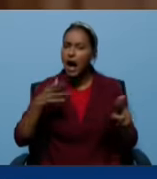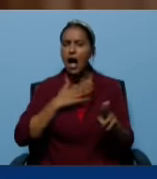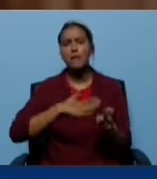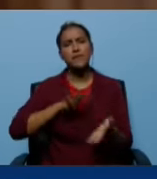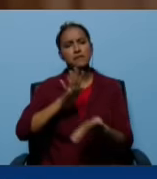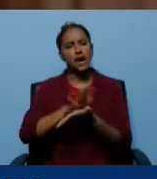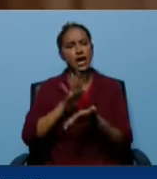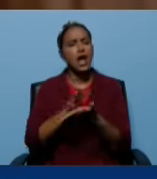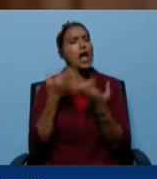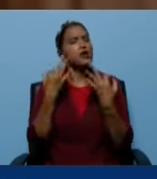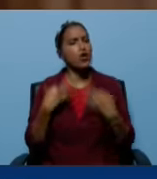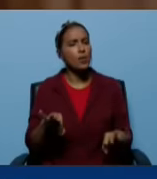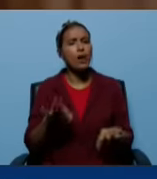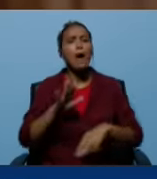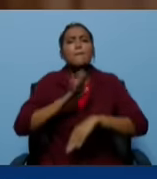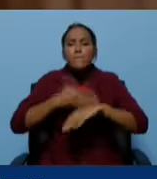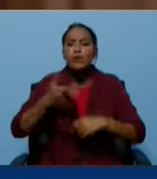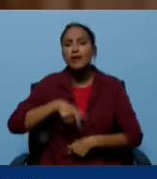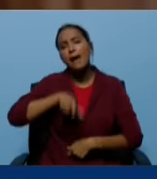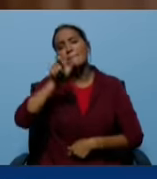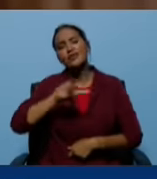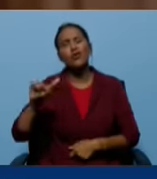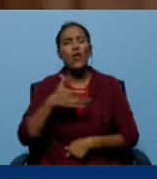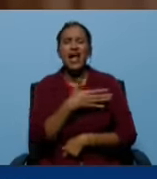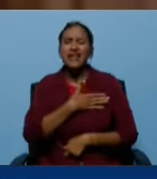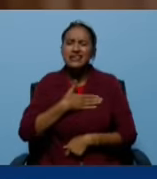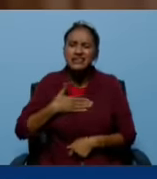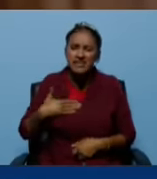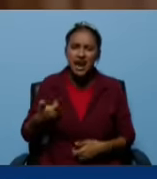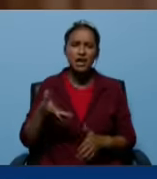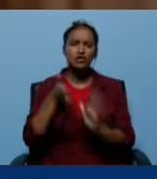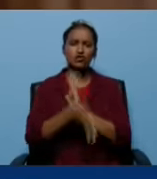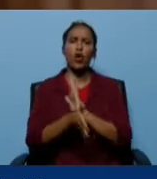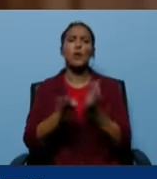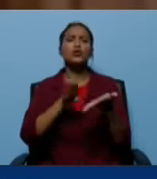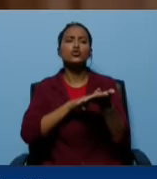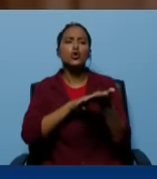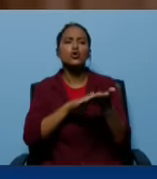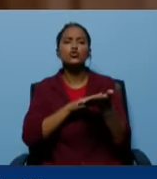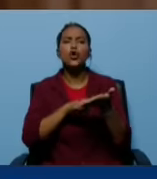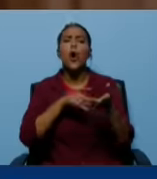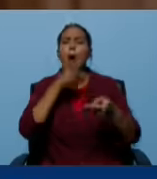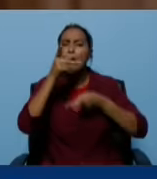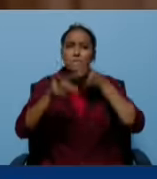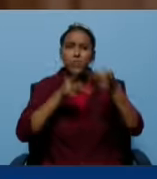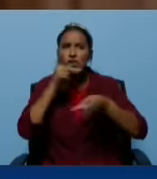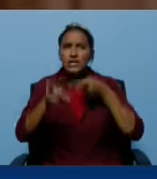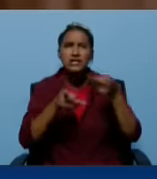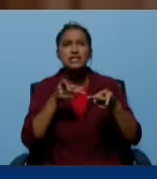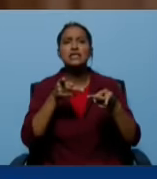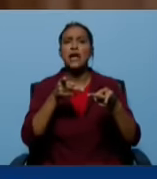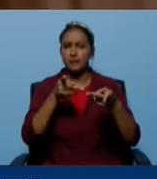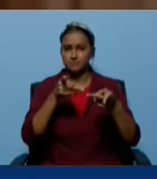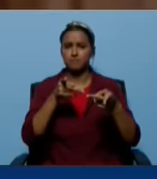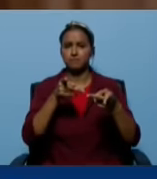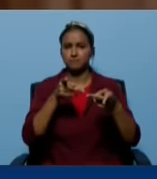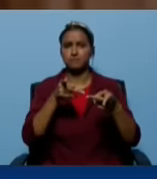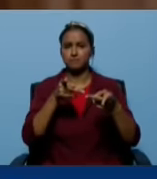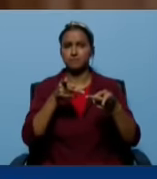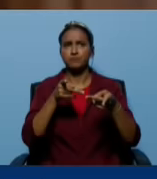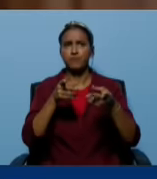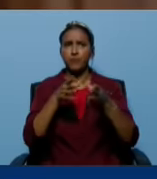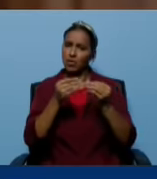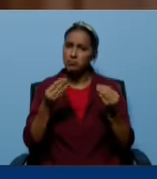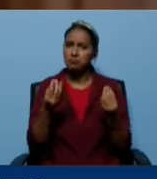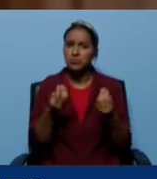y las venezolanas de concordia y de resolución política de cualquiera que sean las conflictividades que se den acá en